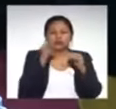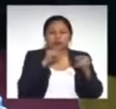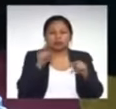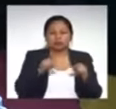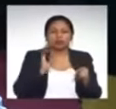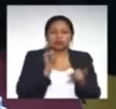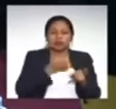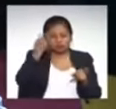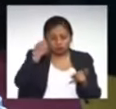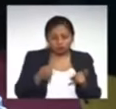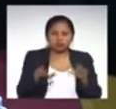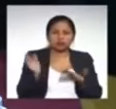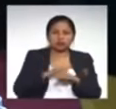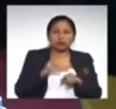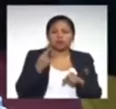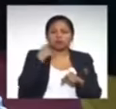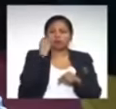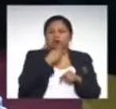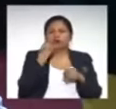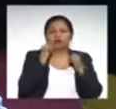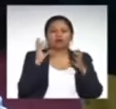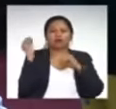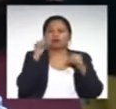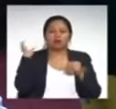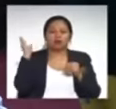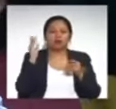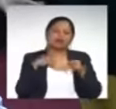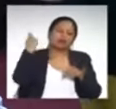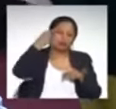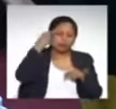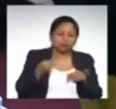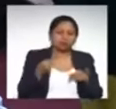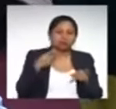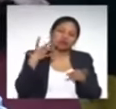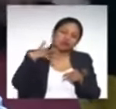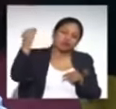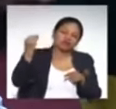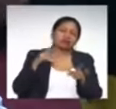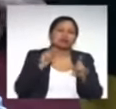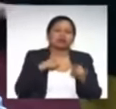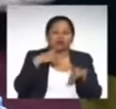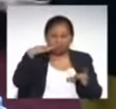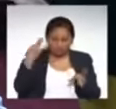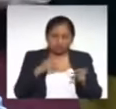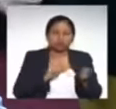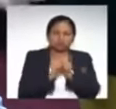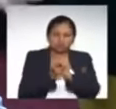este Congreso? Un día se llenan la boca con grandes discursos y al siguiente día se van. Con las verdaderas reformas se van.